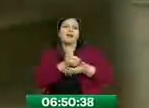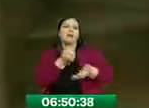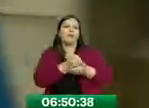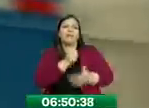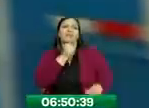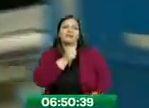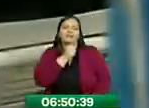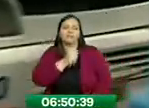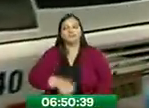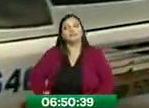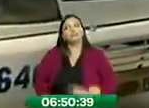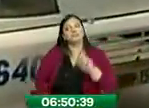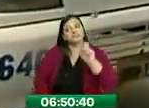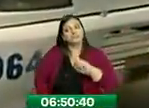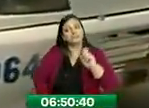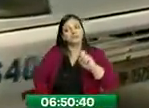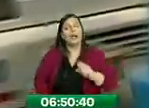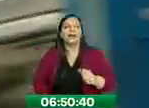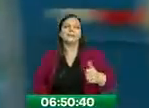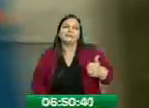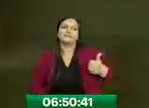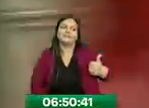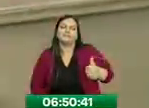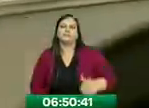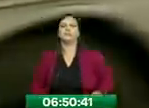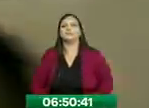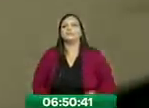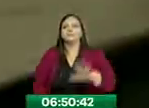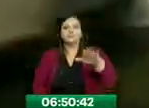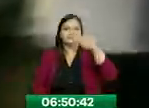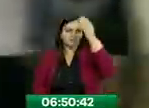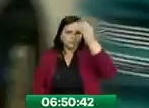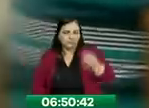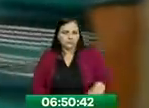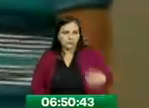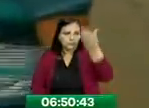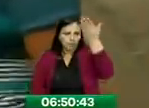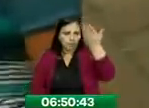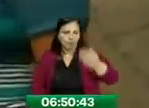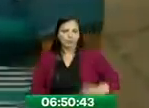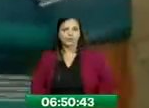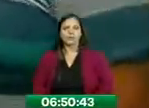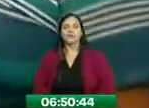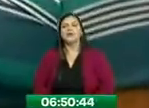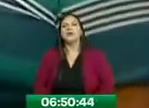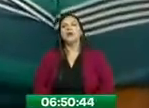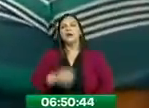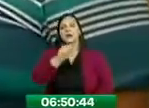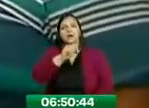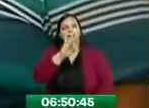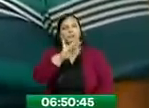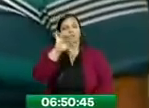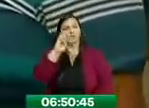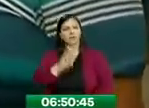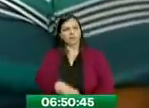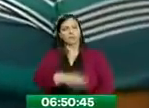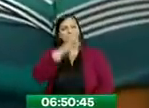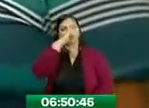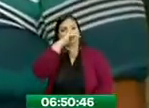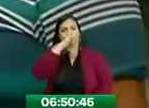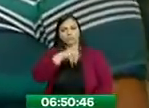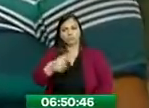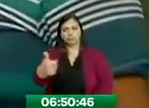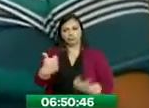Claro. Gracias, caballero. Amigo, buenos días. ¿Qué opina de este trabajo del ATM, constatando que los buses estén limpios y desinfectados? Perfecto.